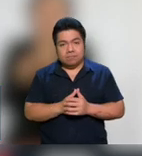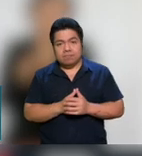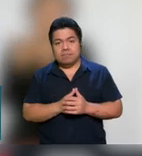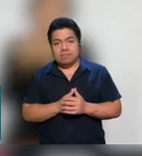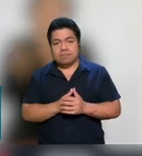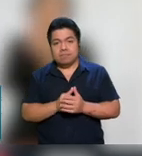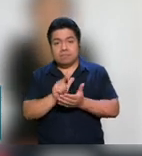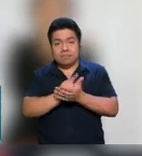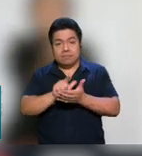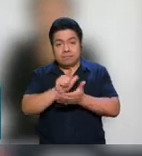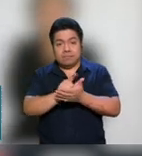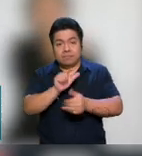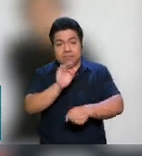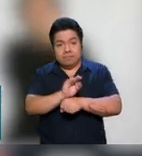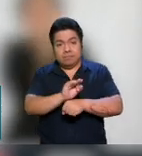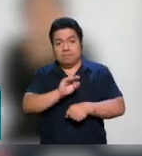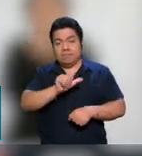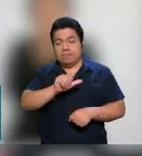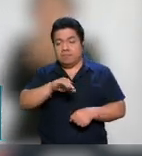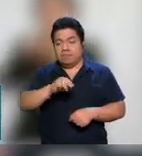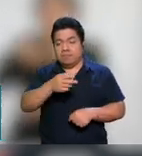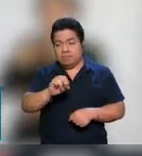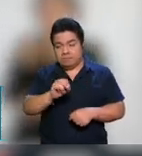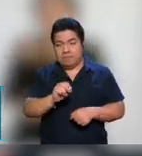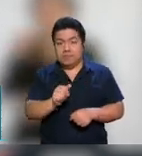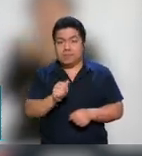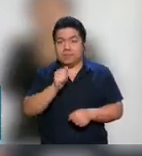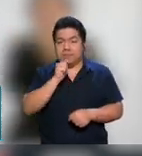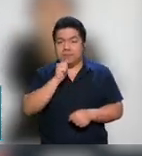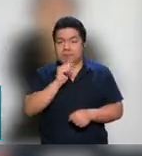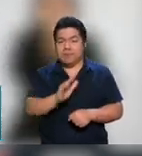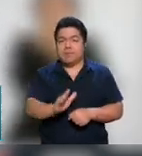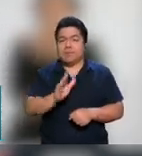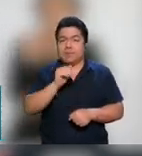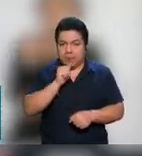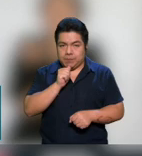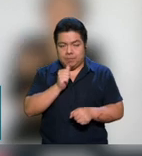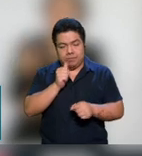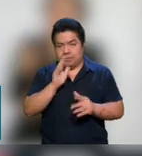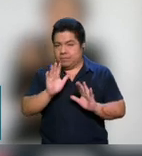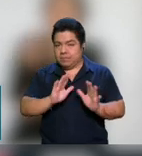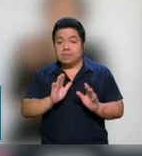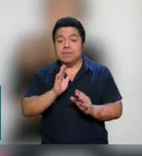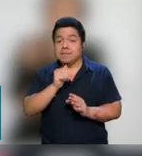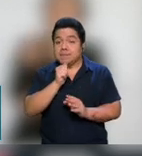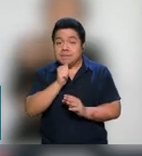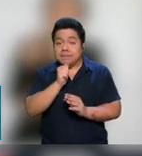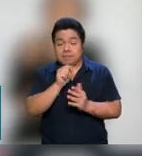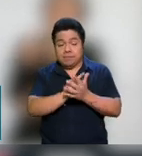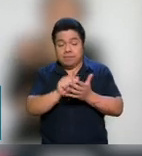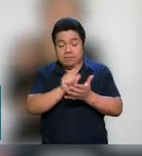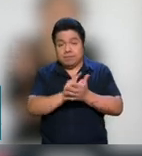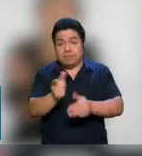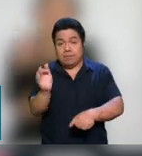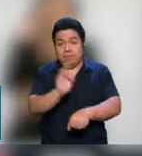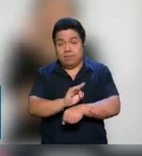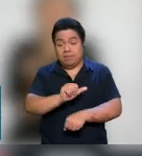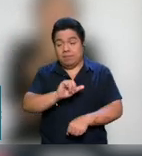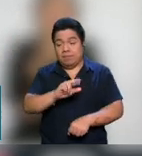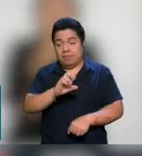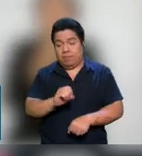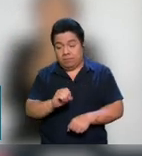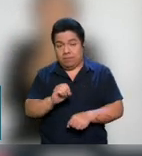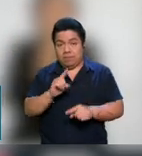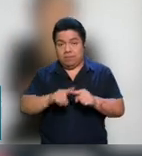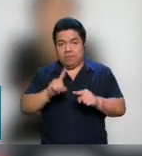Y la ley de amparo dice, es improcedente, o sea, no se puede aplicar la ley de amparo contra adiciones